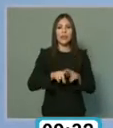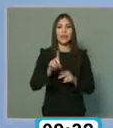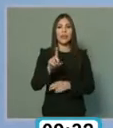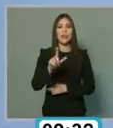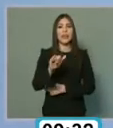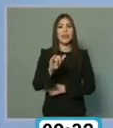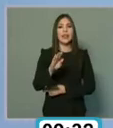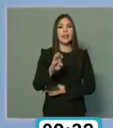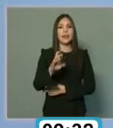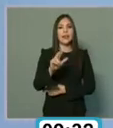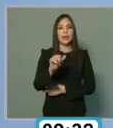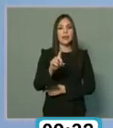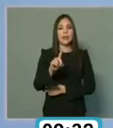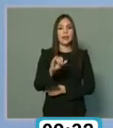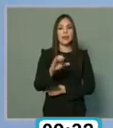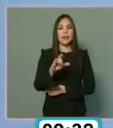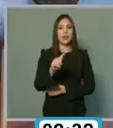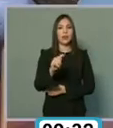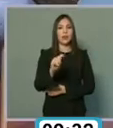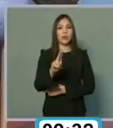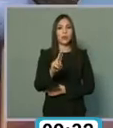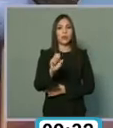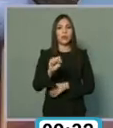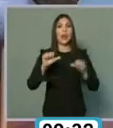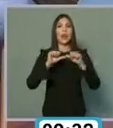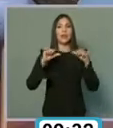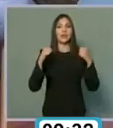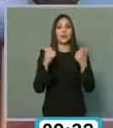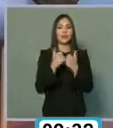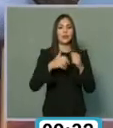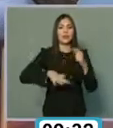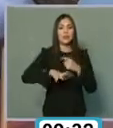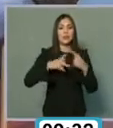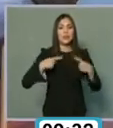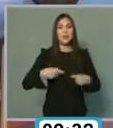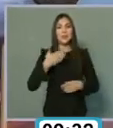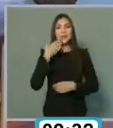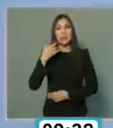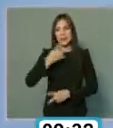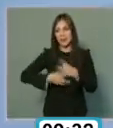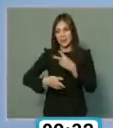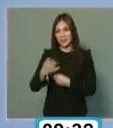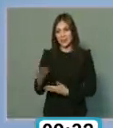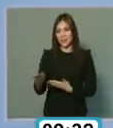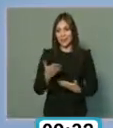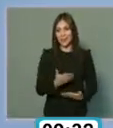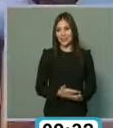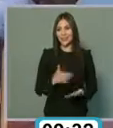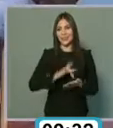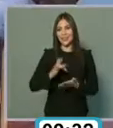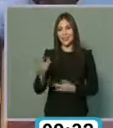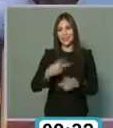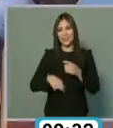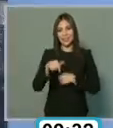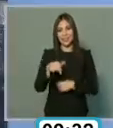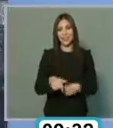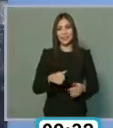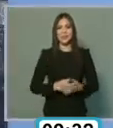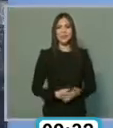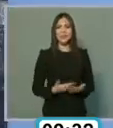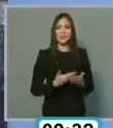Liberadictus, asociación civil, y nos da mucho gusto recibirlo aquí en esta mañana. Buenos días, Cinto, gracias por estar acá. Y hablemos